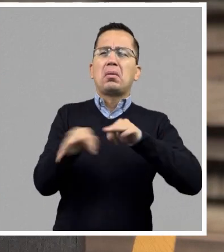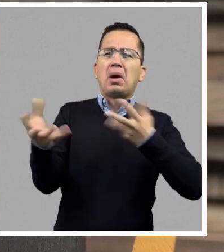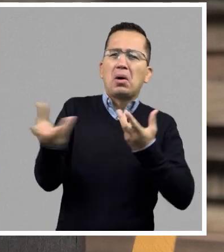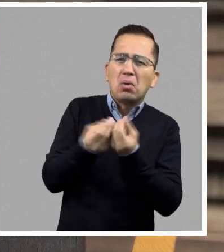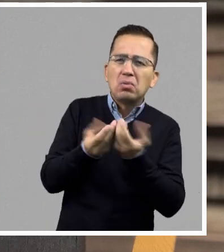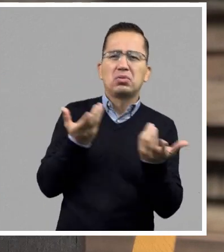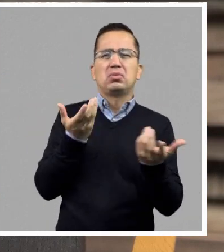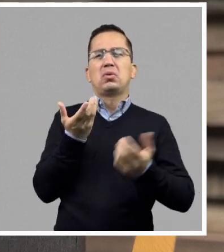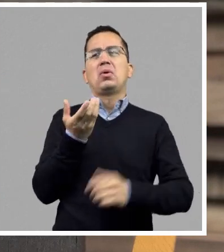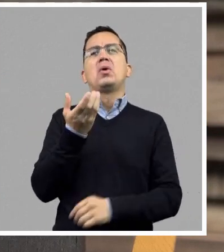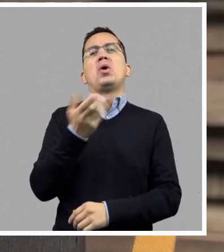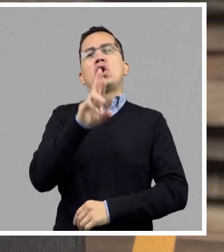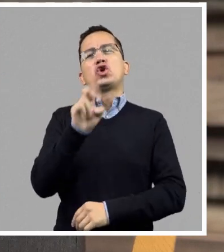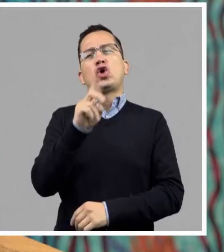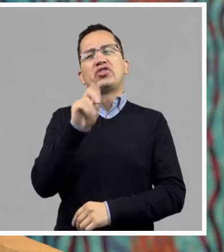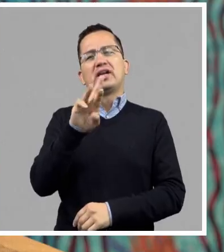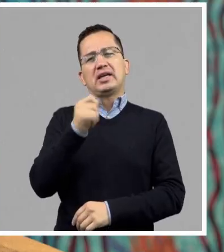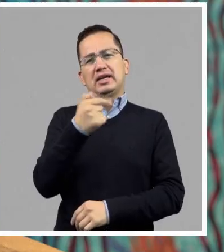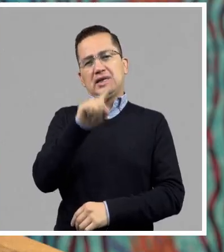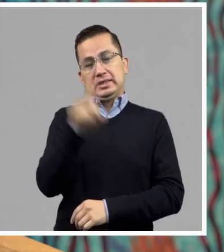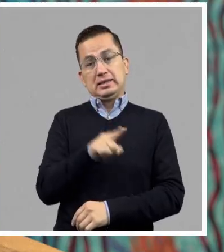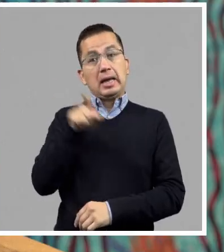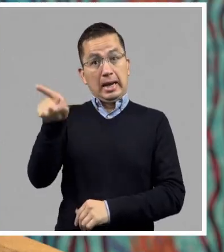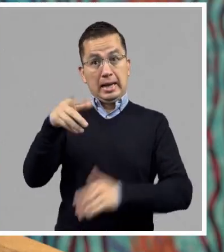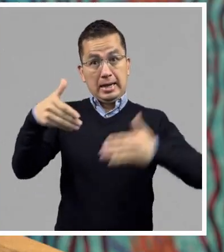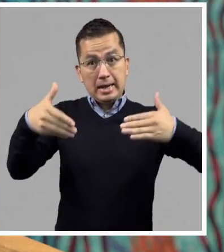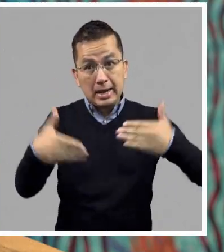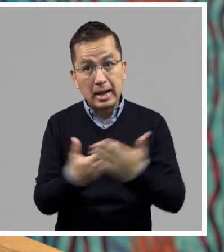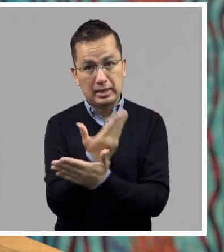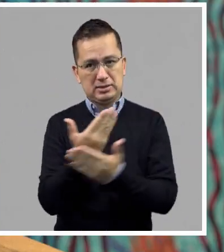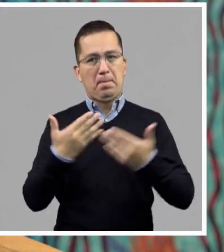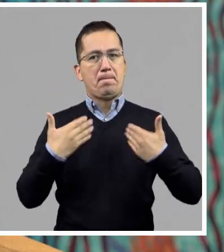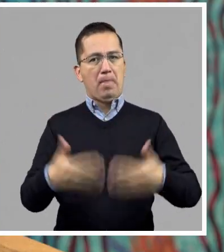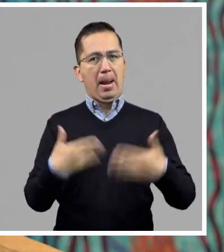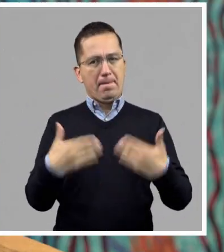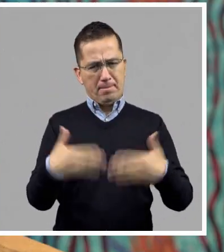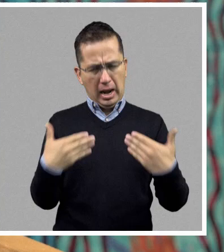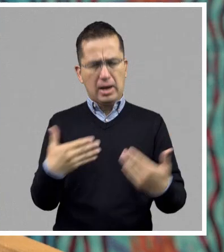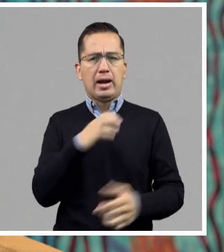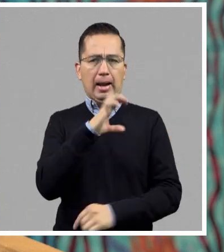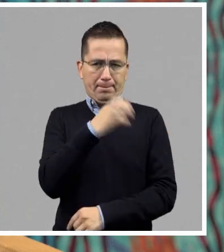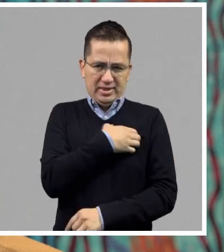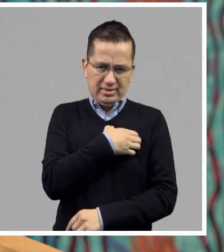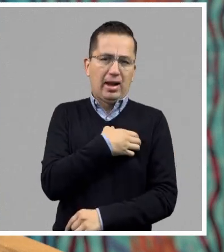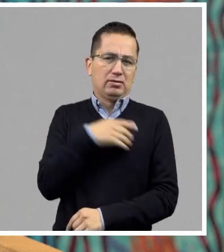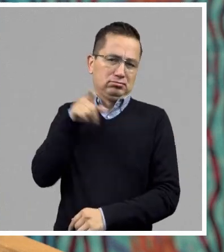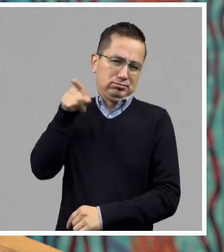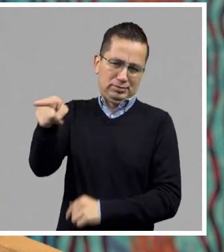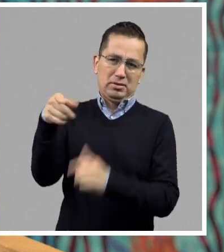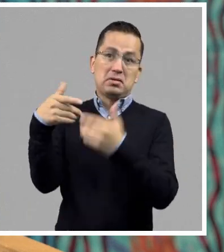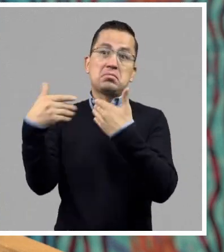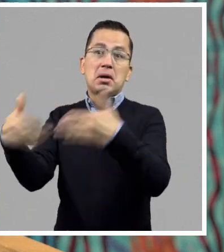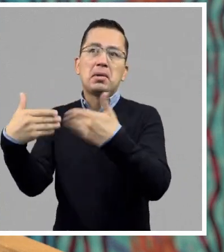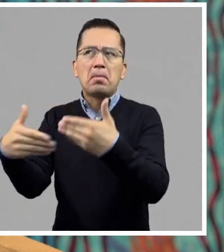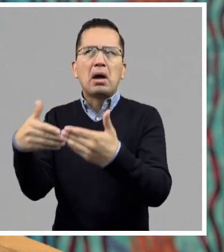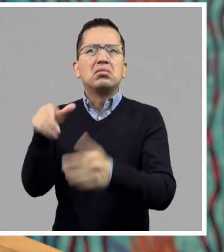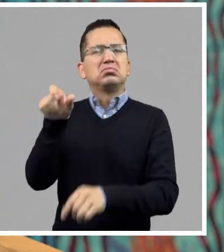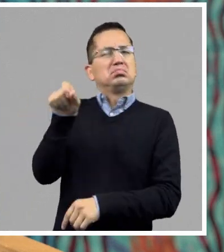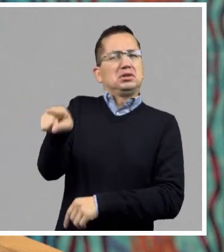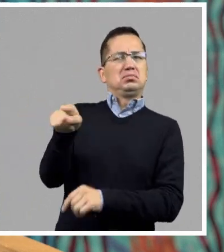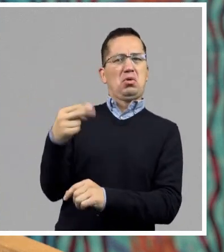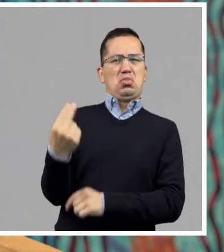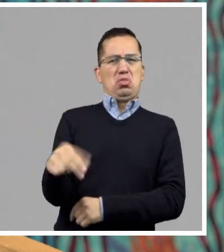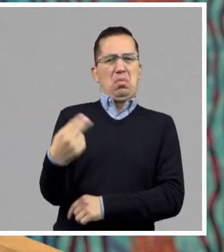de la República hermana República de Panamá y más y menos que de la ciudad de Panamá también están igual que nosotros con México